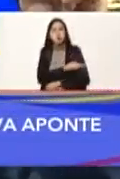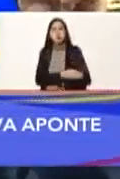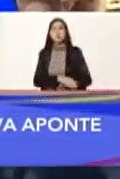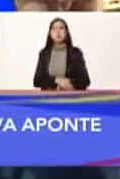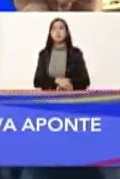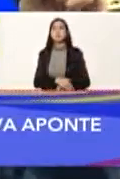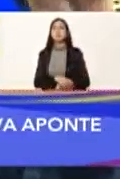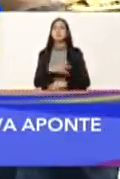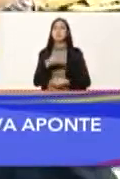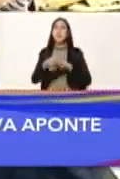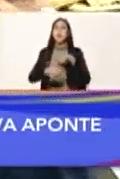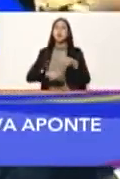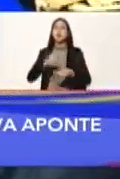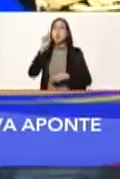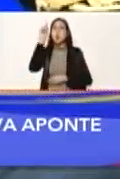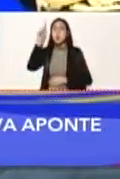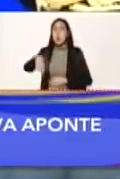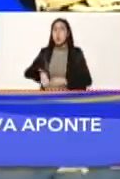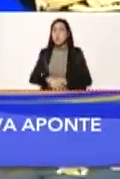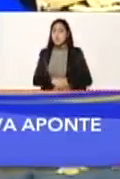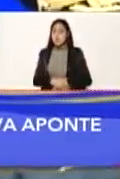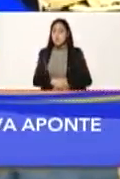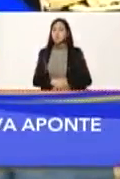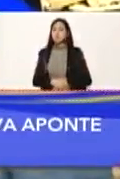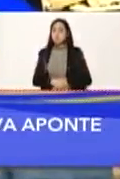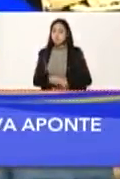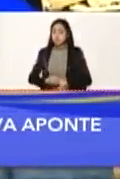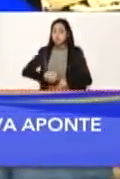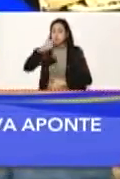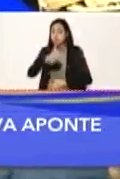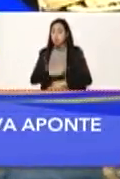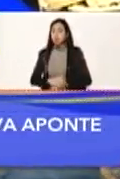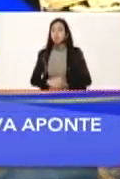en acción, más poderosa que la oración.